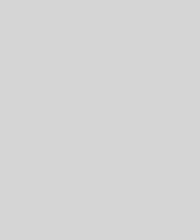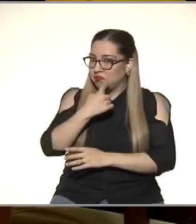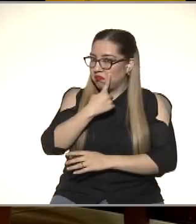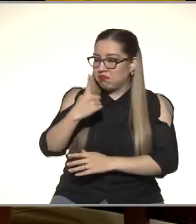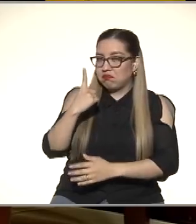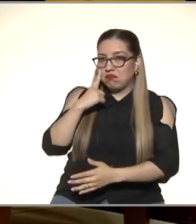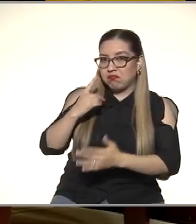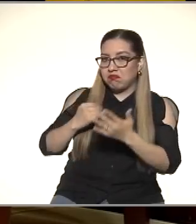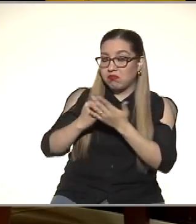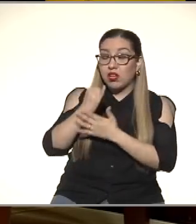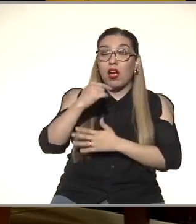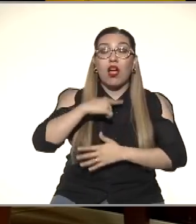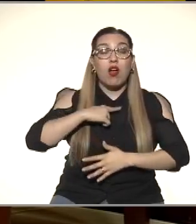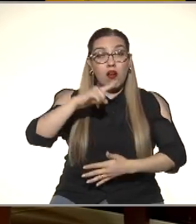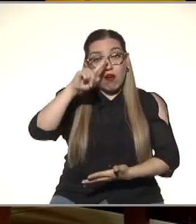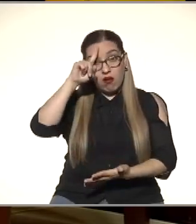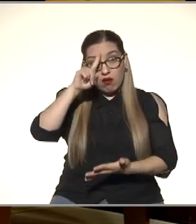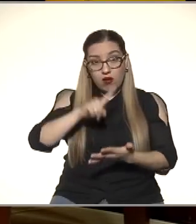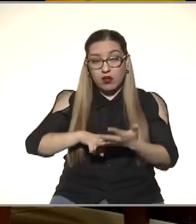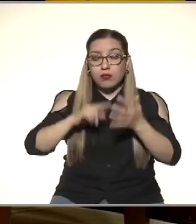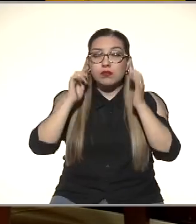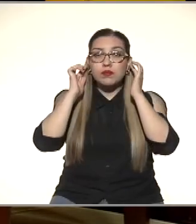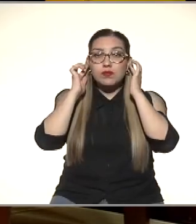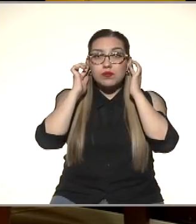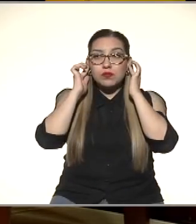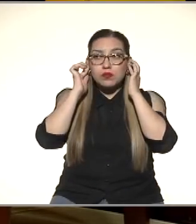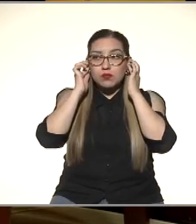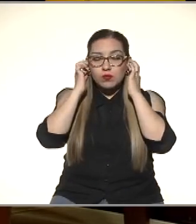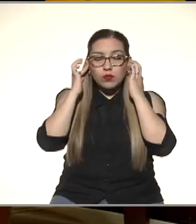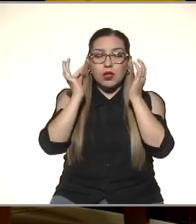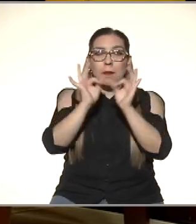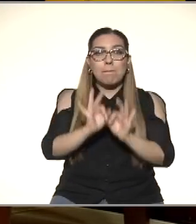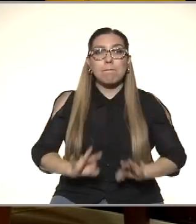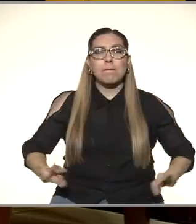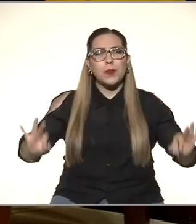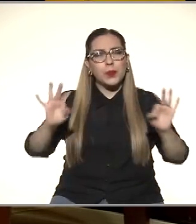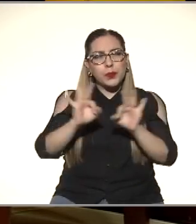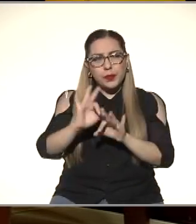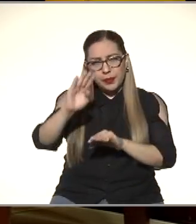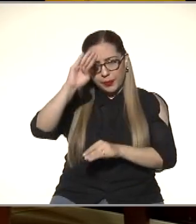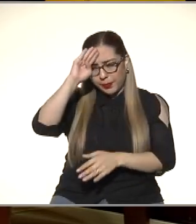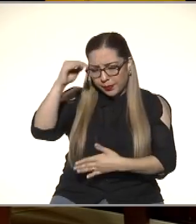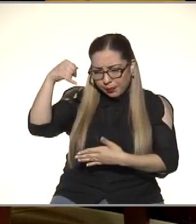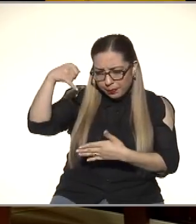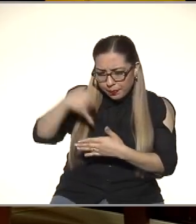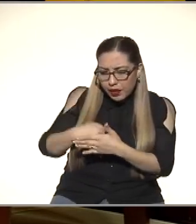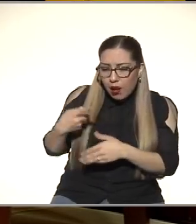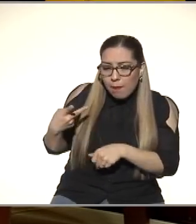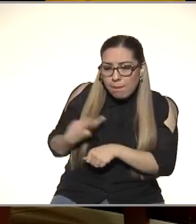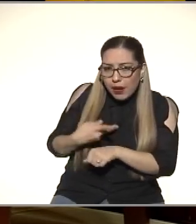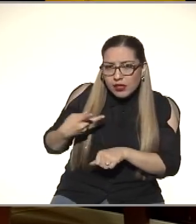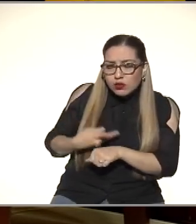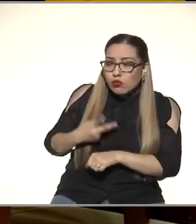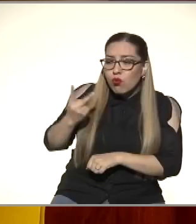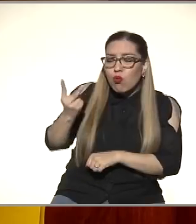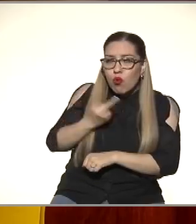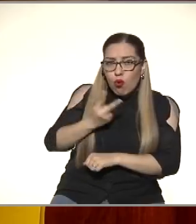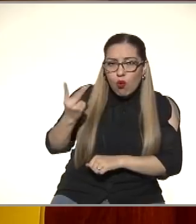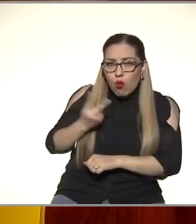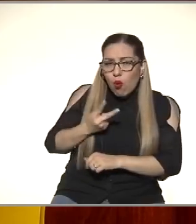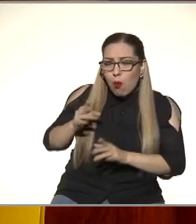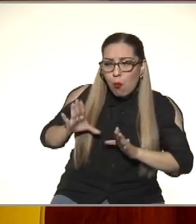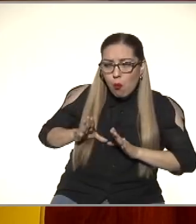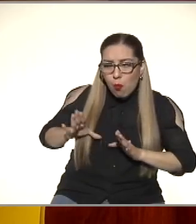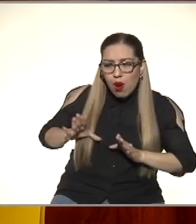razones. Es importante echarse un clavado y hacer un análisis de qué fue lo que pasó en la pareja para que se